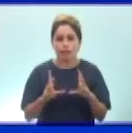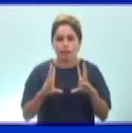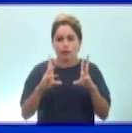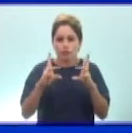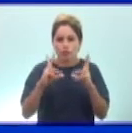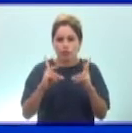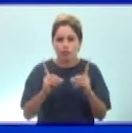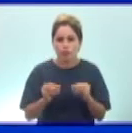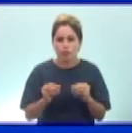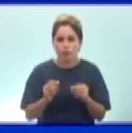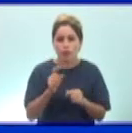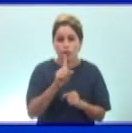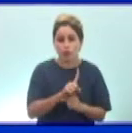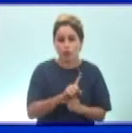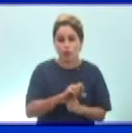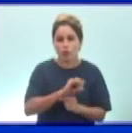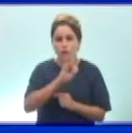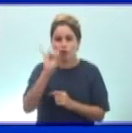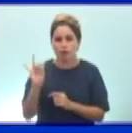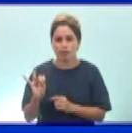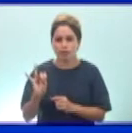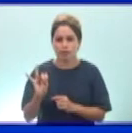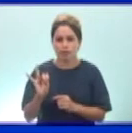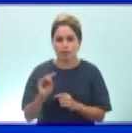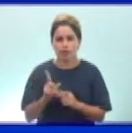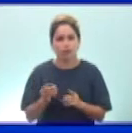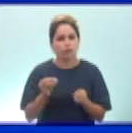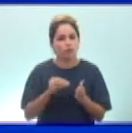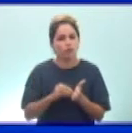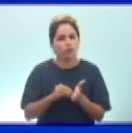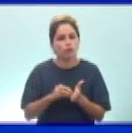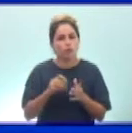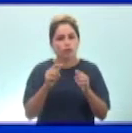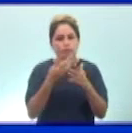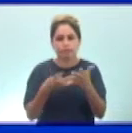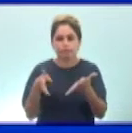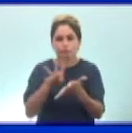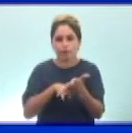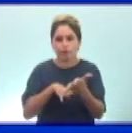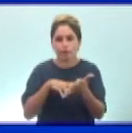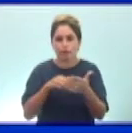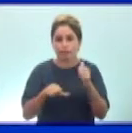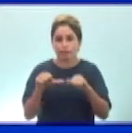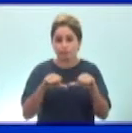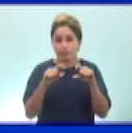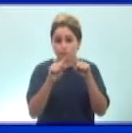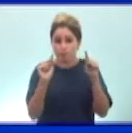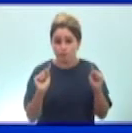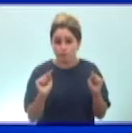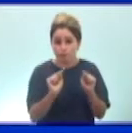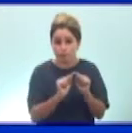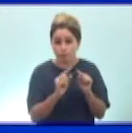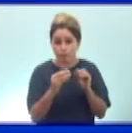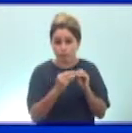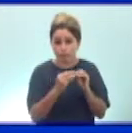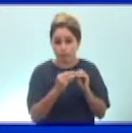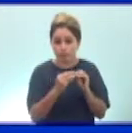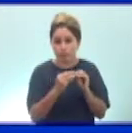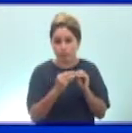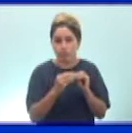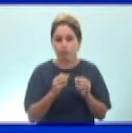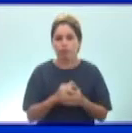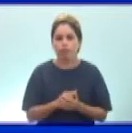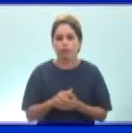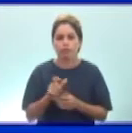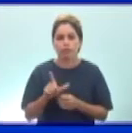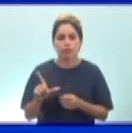1 al 7, que coinciden con los periodos en la tabla periódica. Y L es el tipo orbital atómico